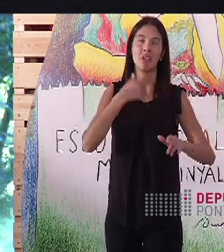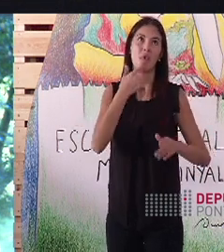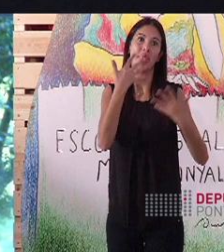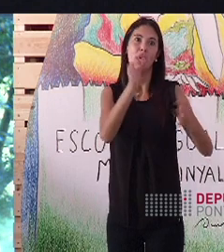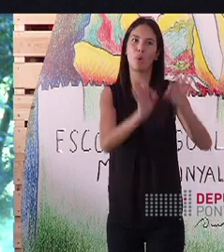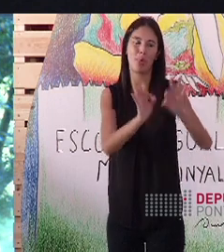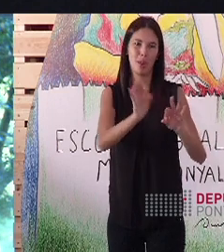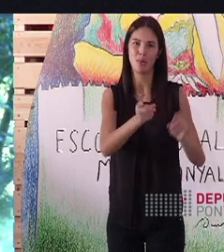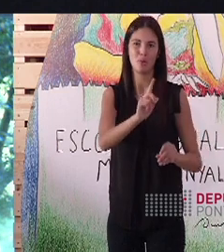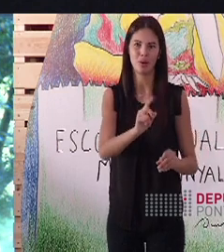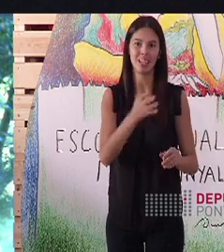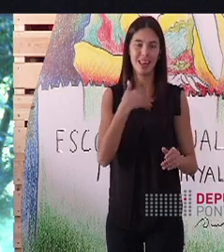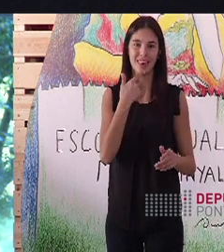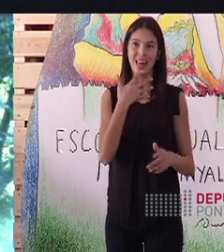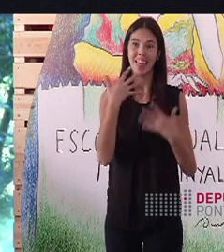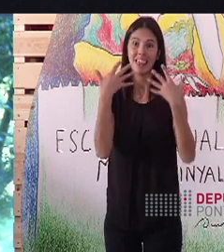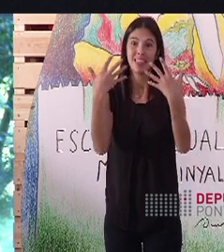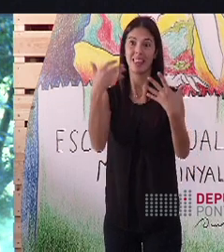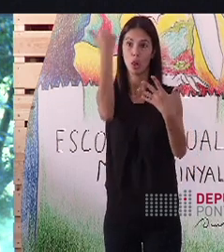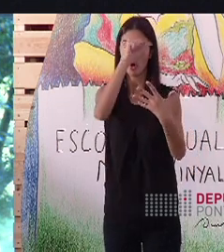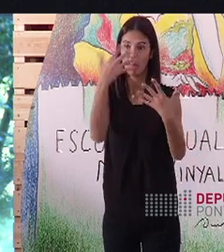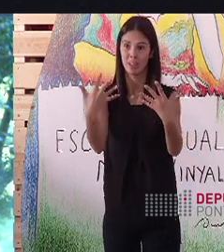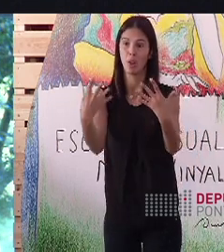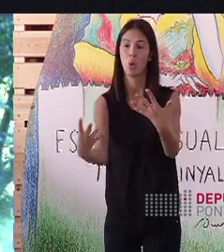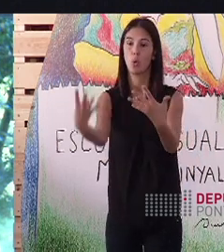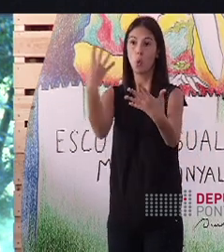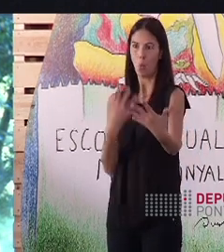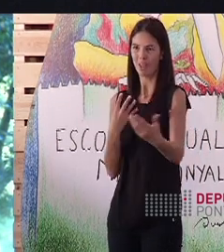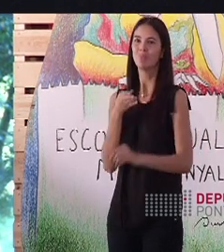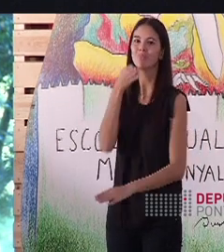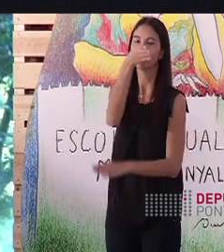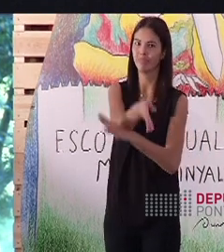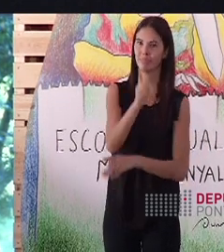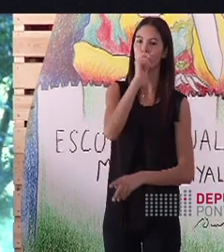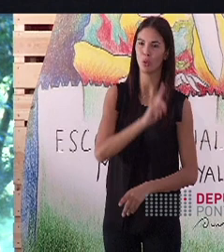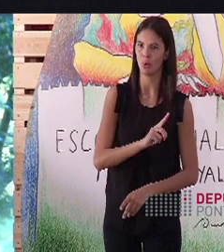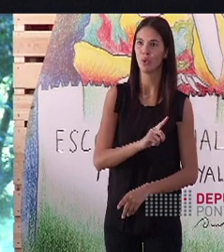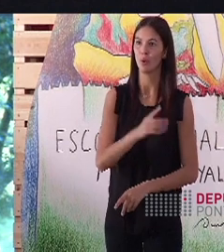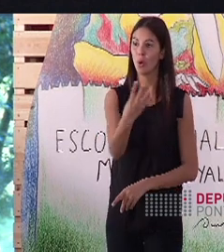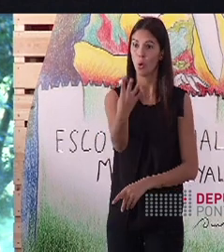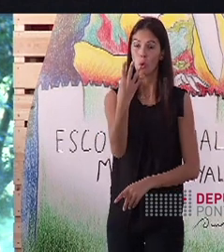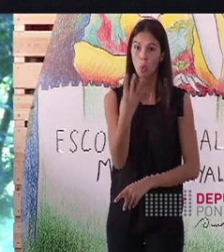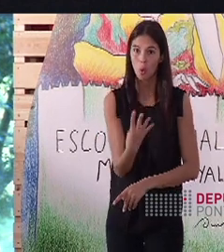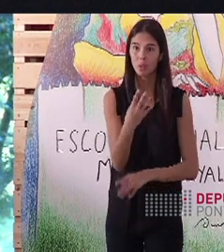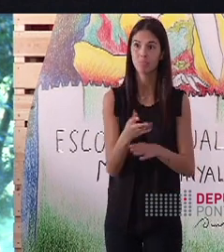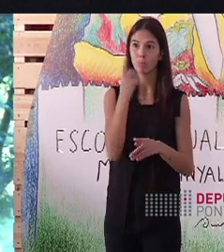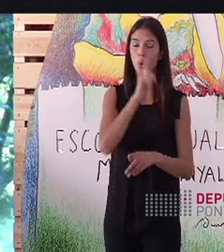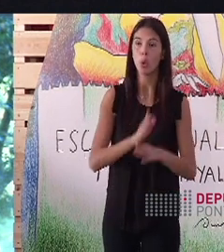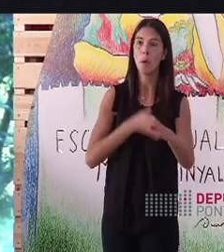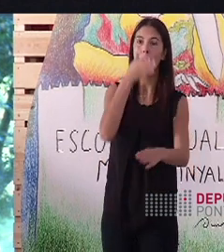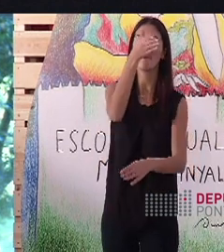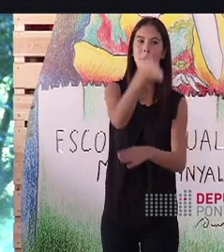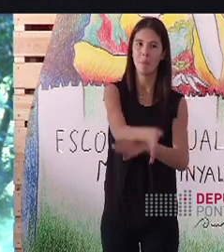10%, de cada 10 hombres, 4 acuden a la prostitución. Bueno, pues esos 4 que acuden a la prostitución